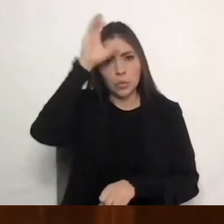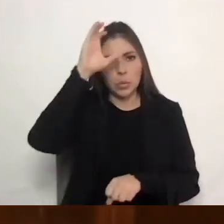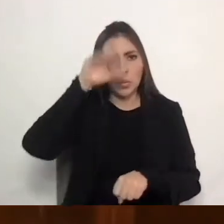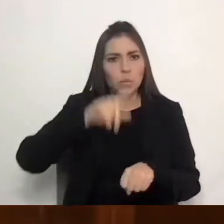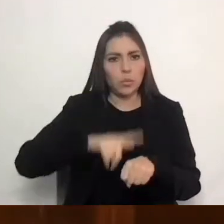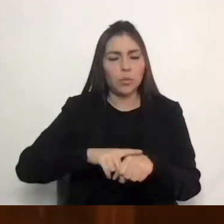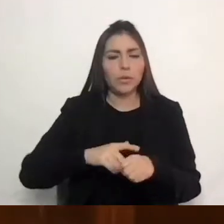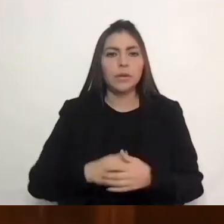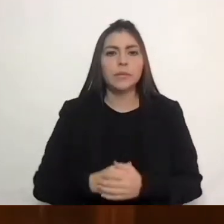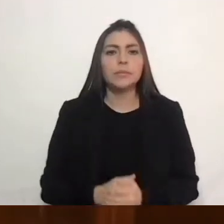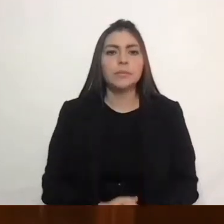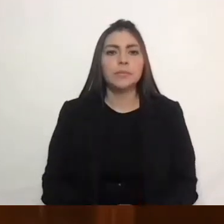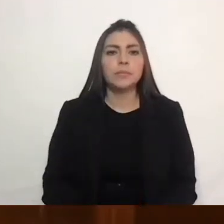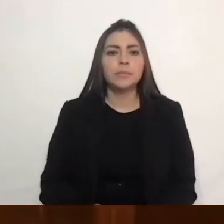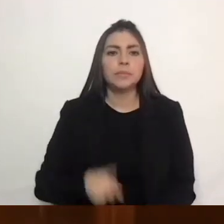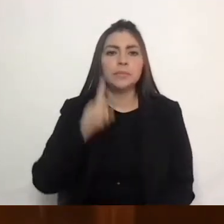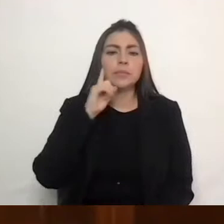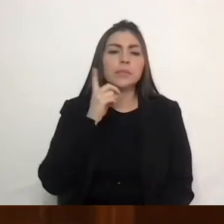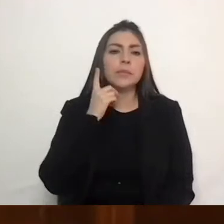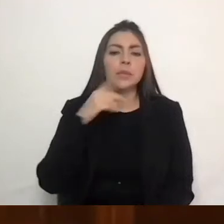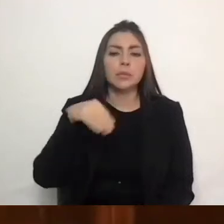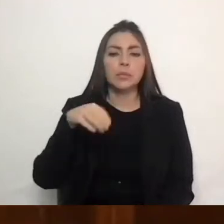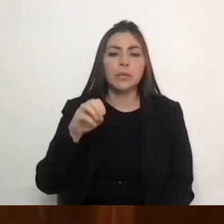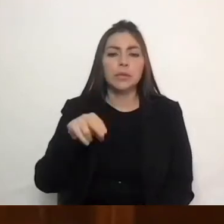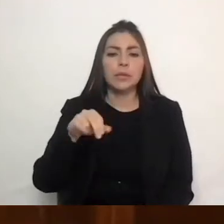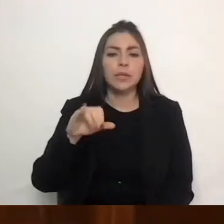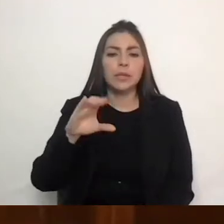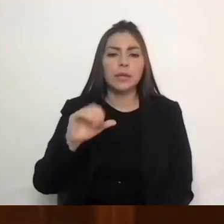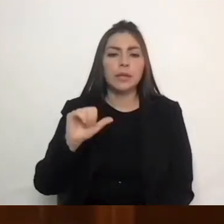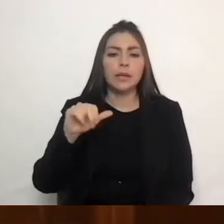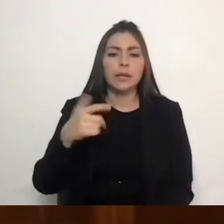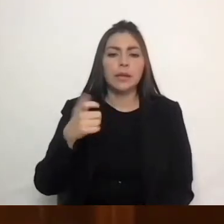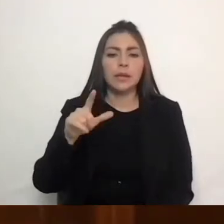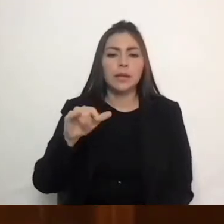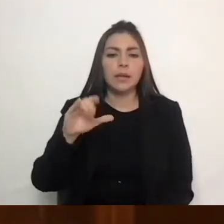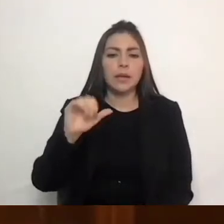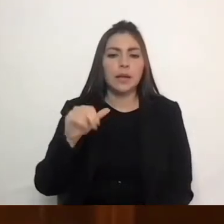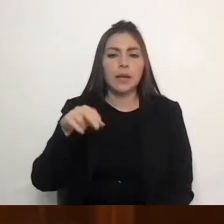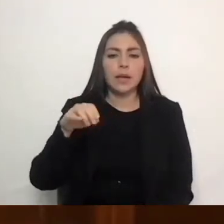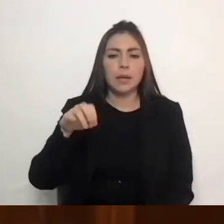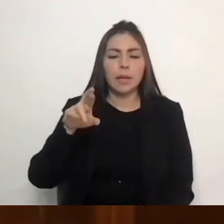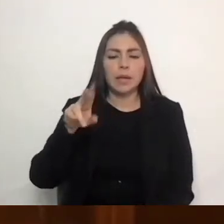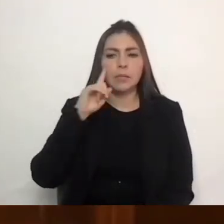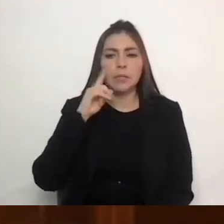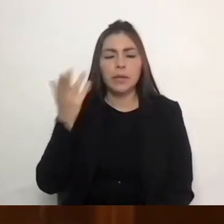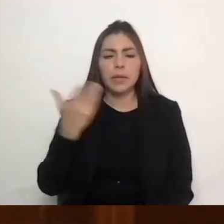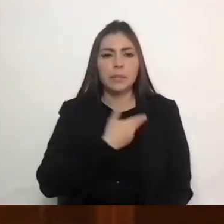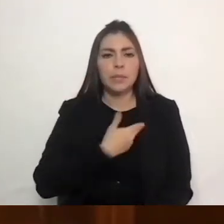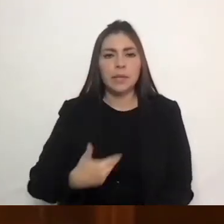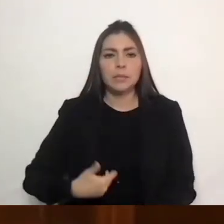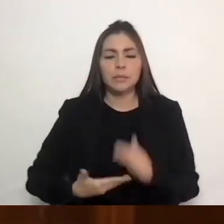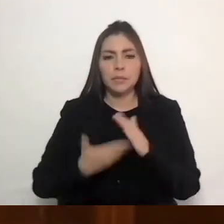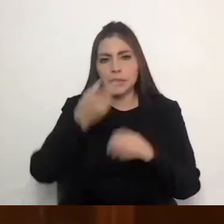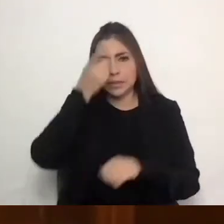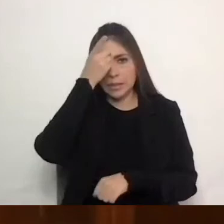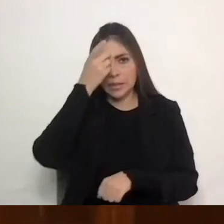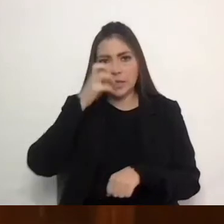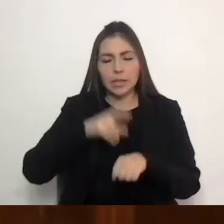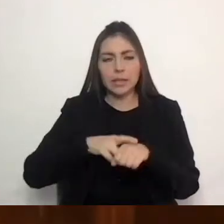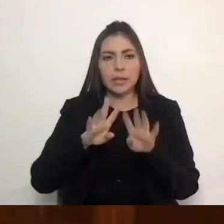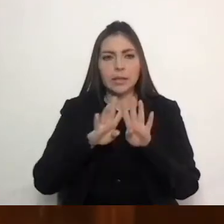Diputada Mónica Angélica Álvarez Nemer, presidenta de la mesa directiva de